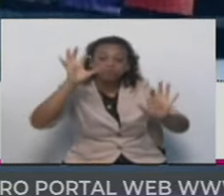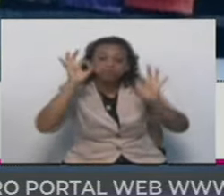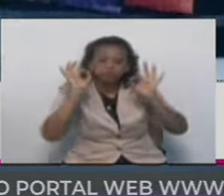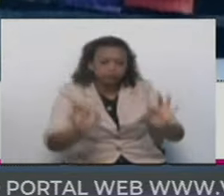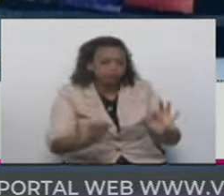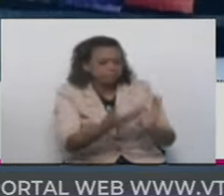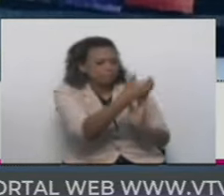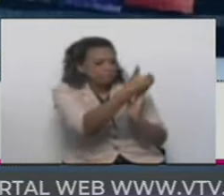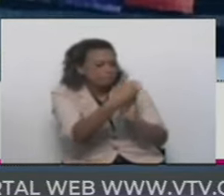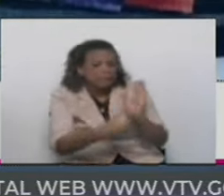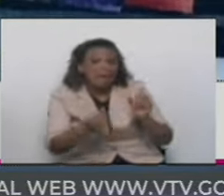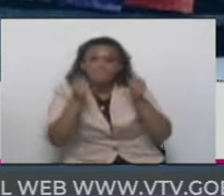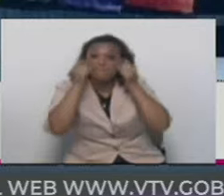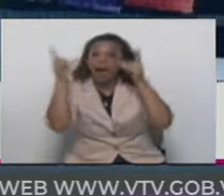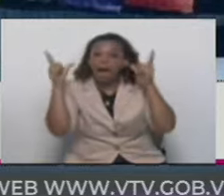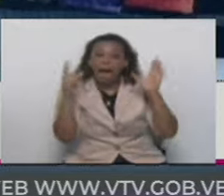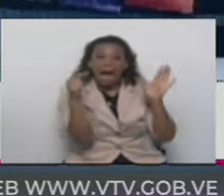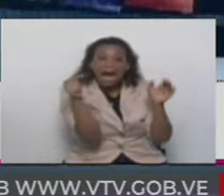Impresionante, verdaderamente.